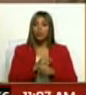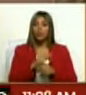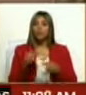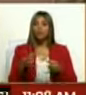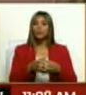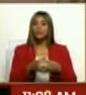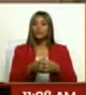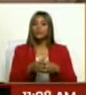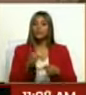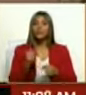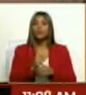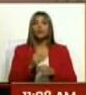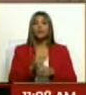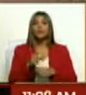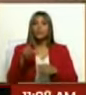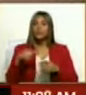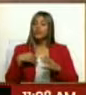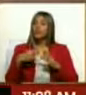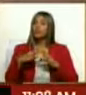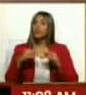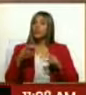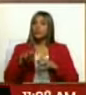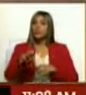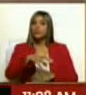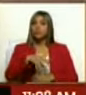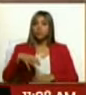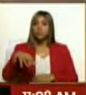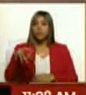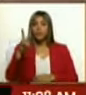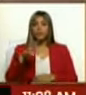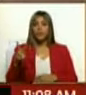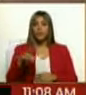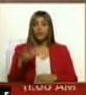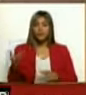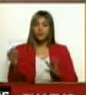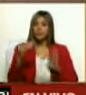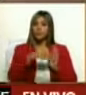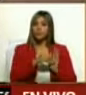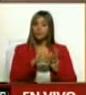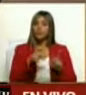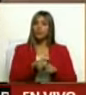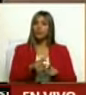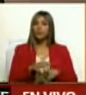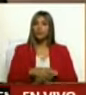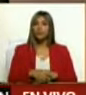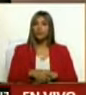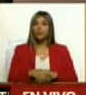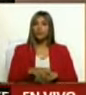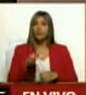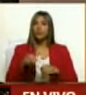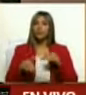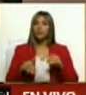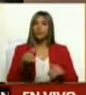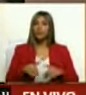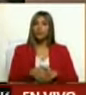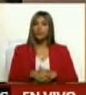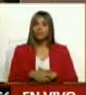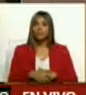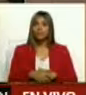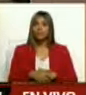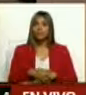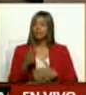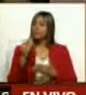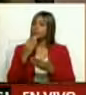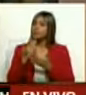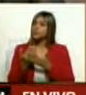sector obrero a nivel nacional para que se adhieran, como le dije, a este referendo consultivo.